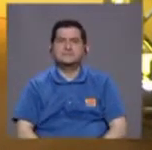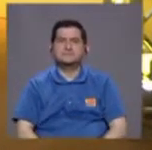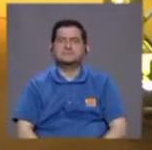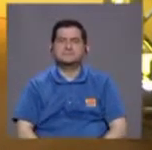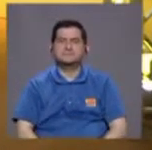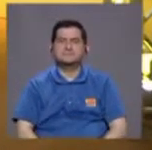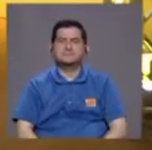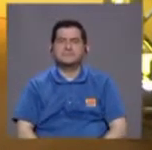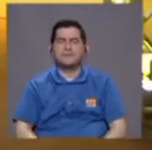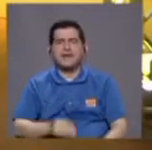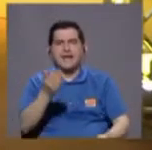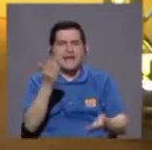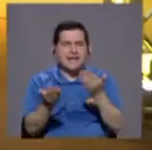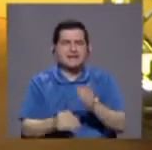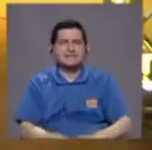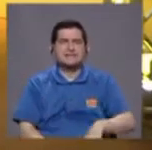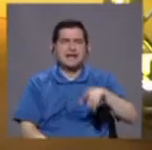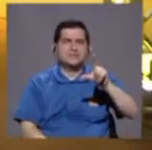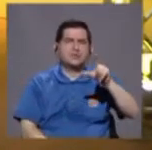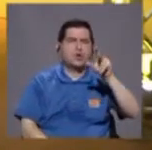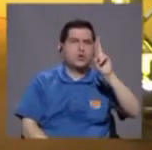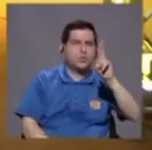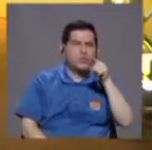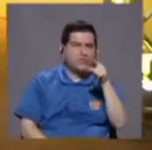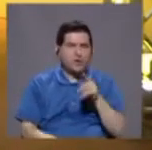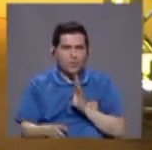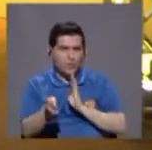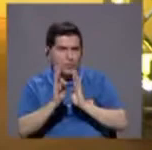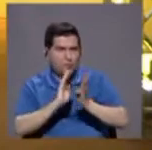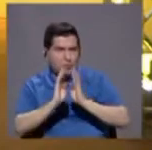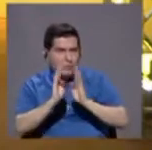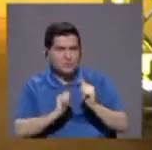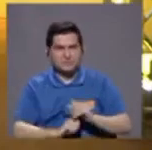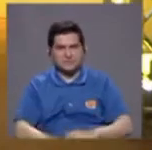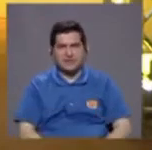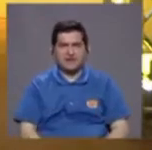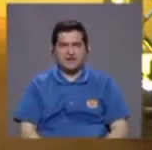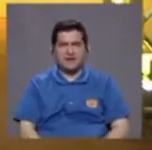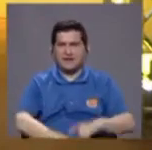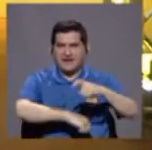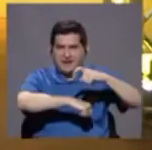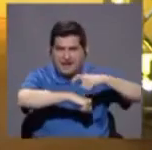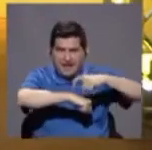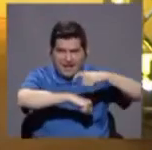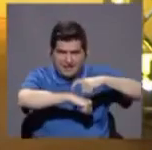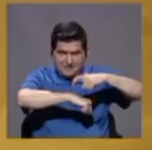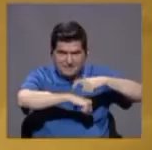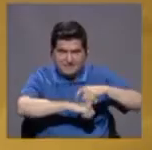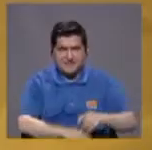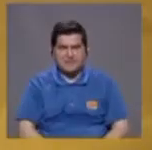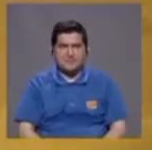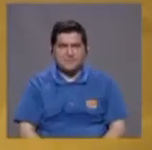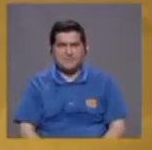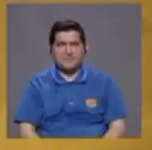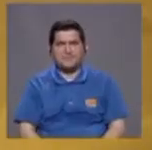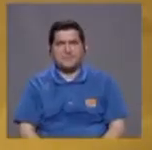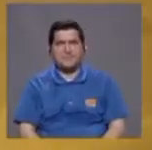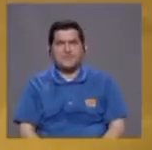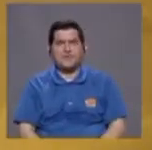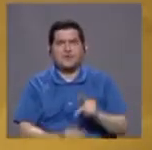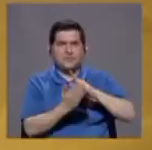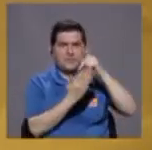Tal vez, Luis Raúl, si te quieres referir un poco al periodo de programación y